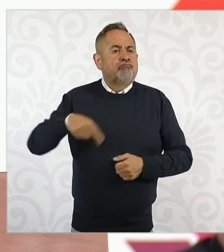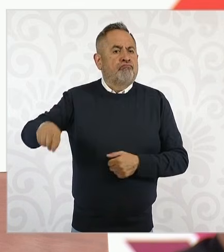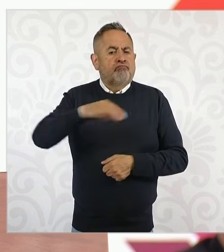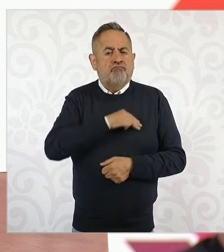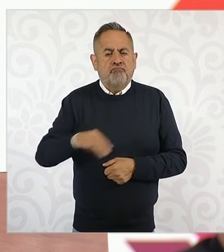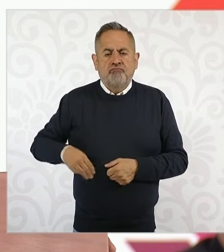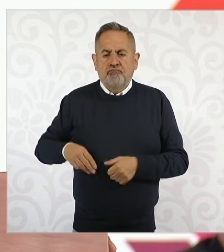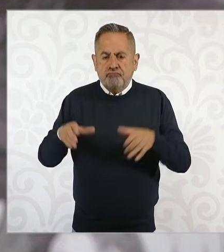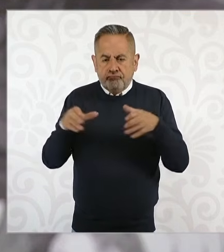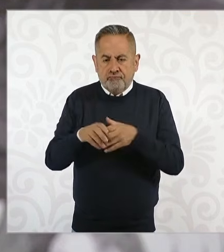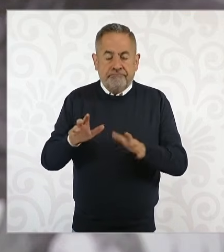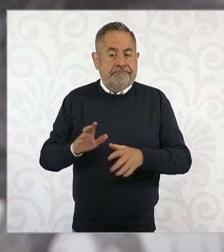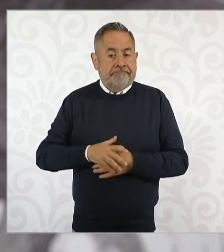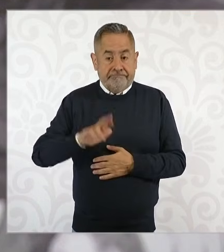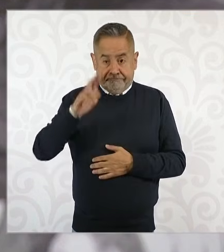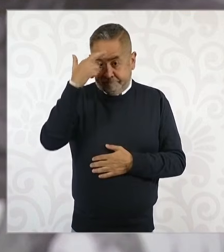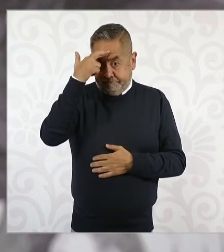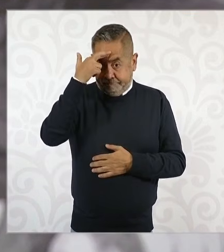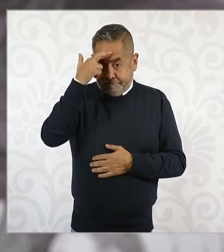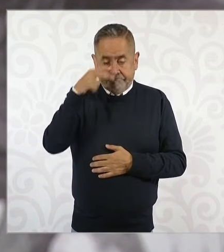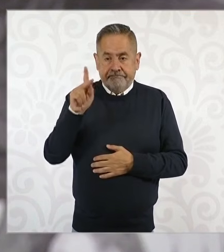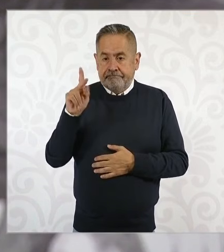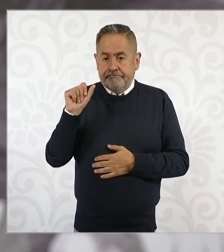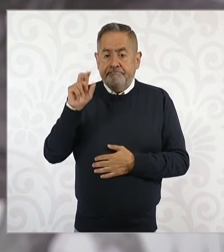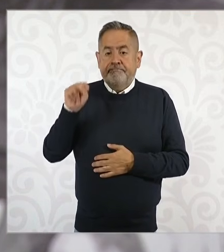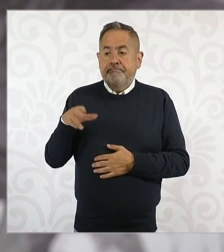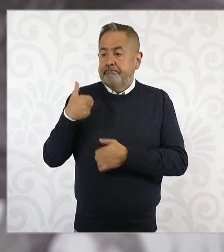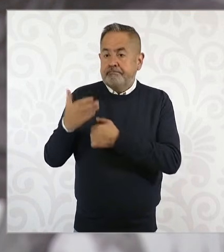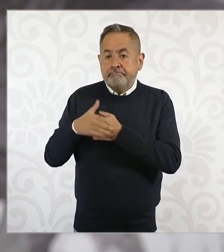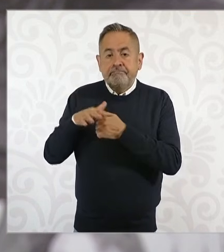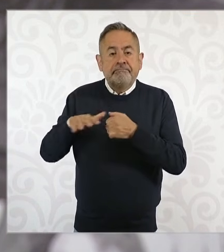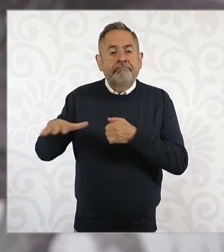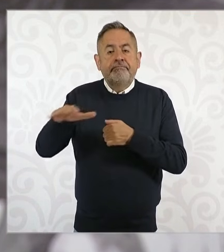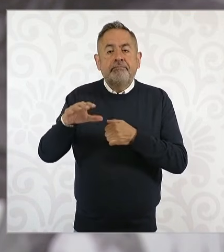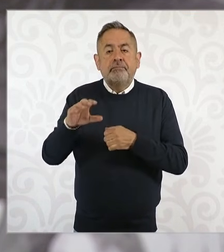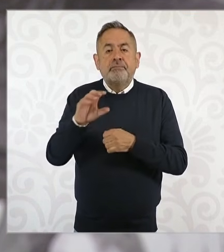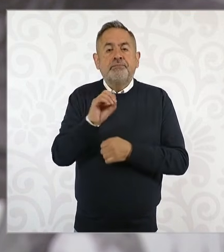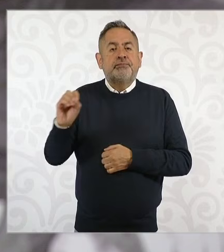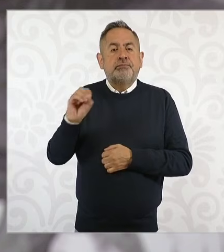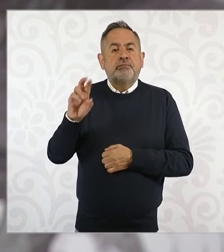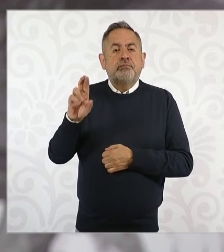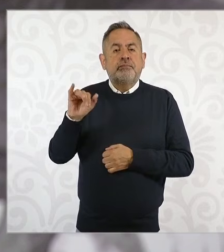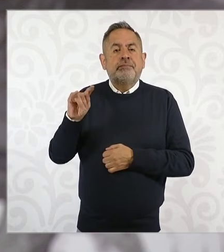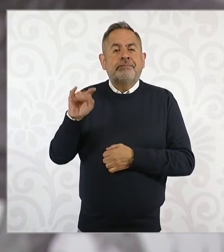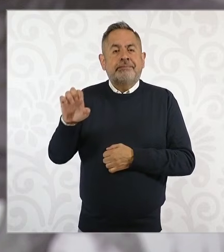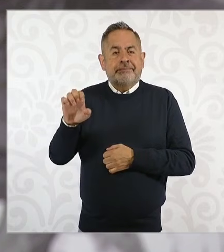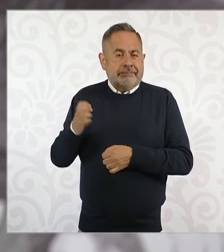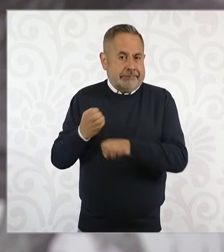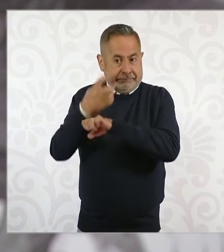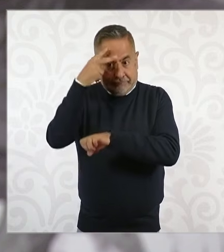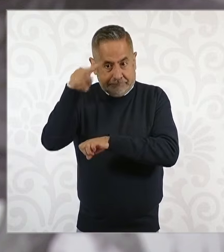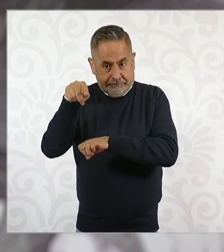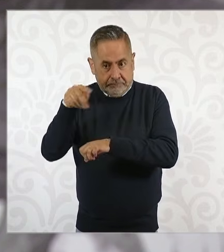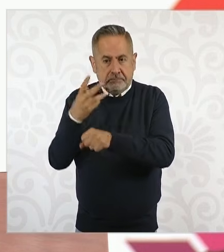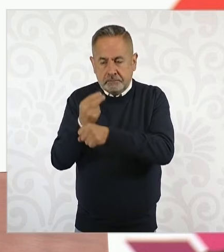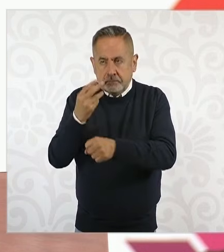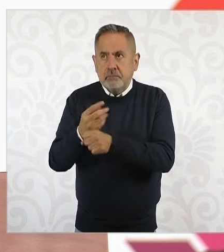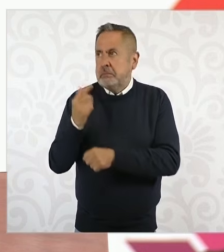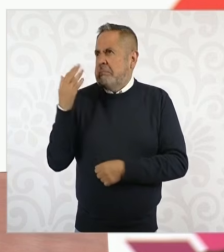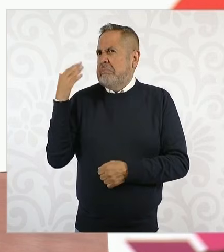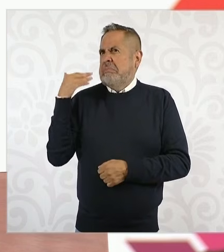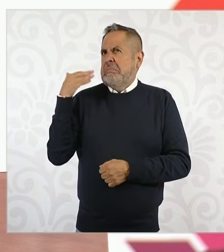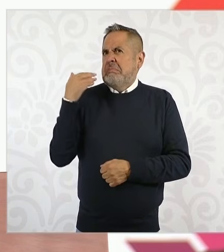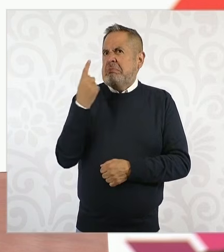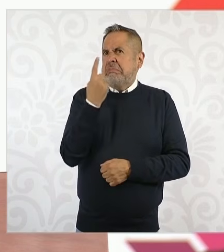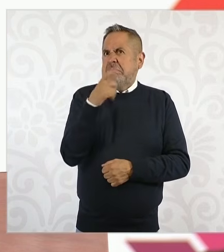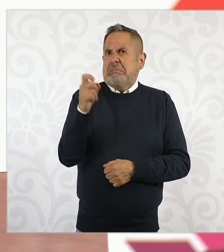municipios. Recordar que hay un plan para la zona oriente del Estado de México. Este año se hicieron prácticamente 110 obras,